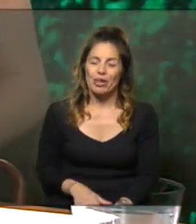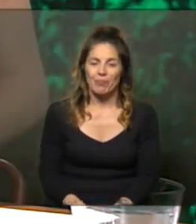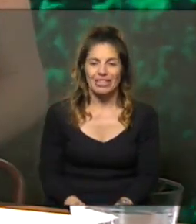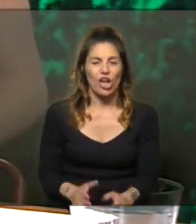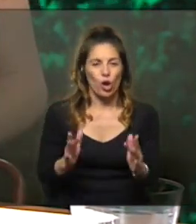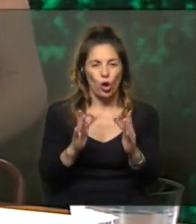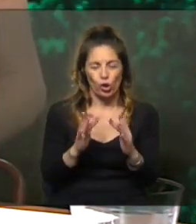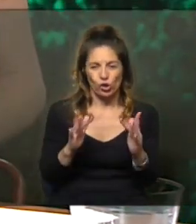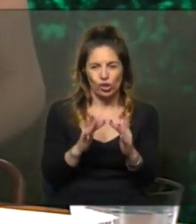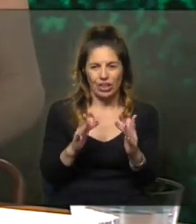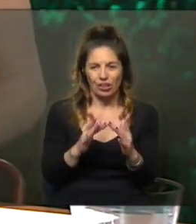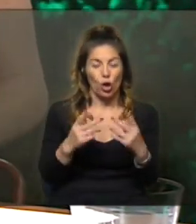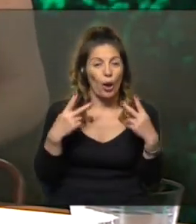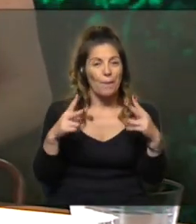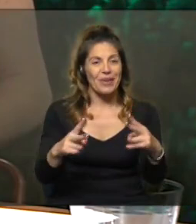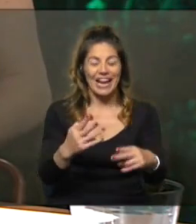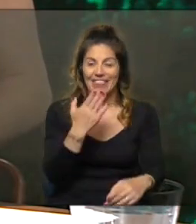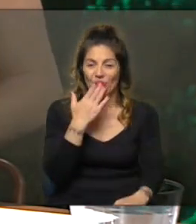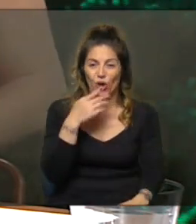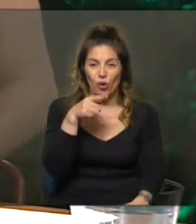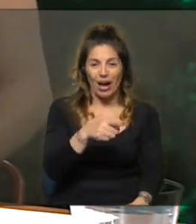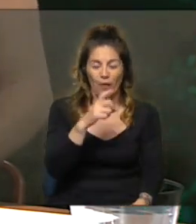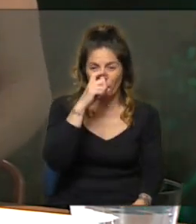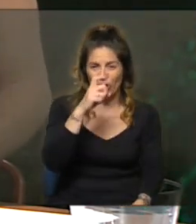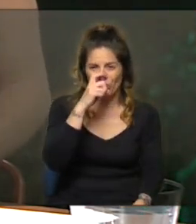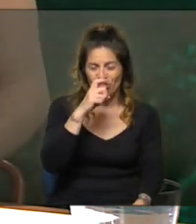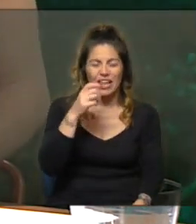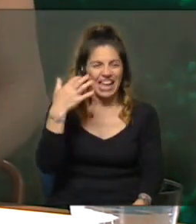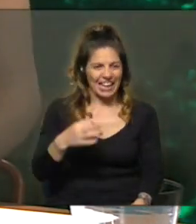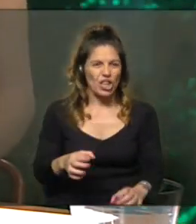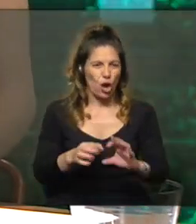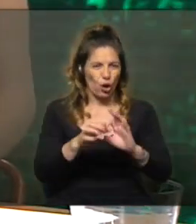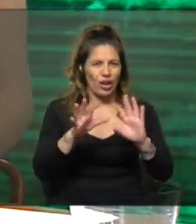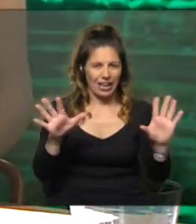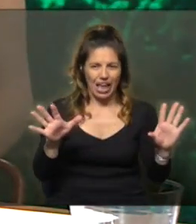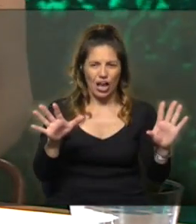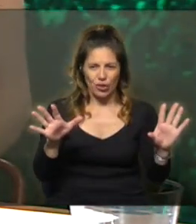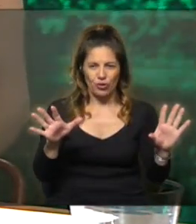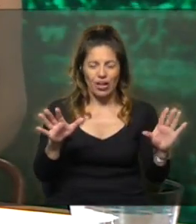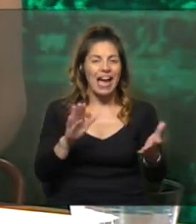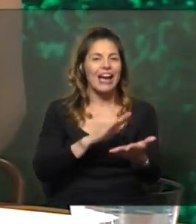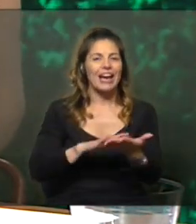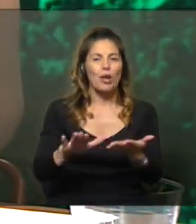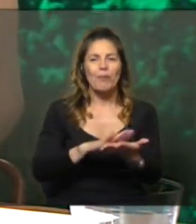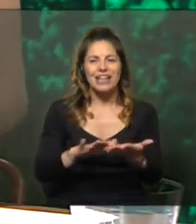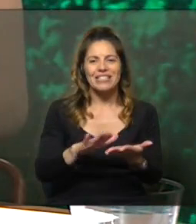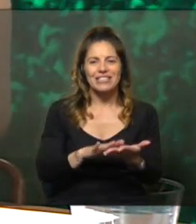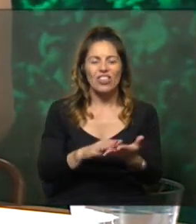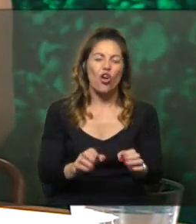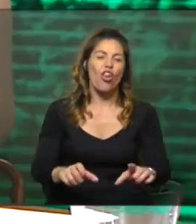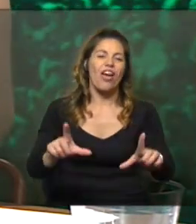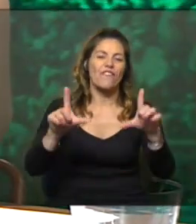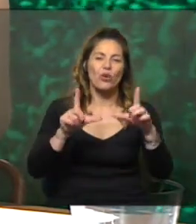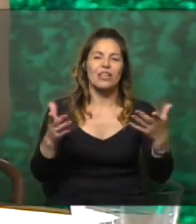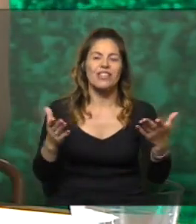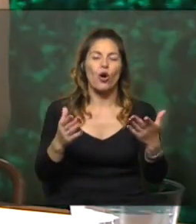contacto en viaje desde Córdoba Buenos Aires pero creo que quedaba claro básicamente el conto esta repasando un poco lo que son las figuras ahora